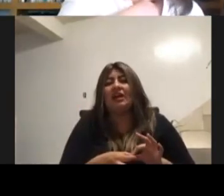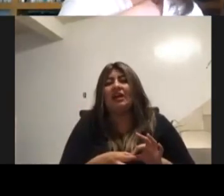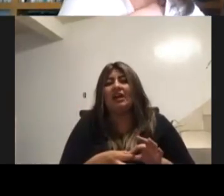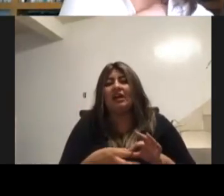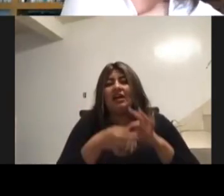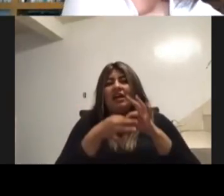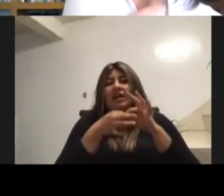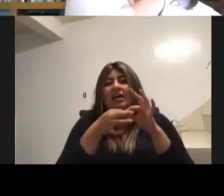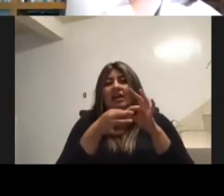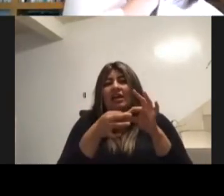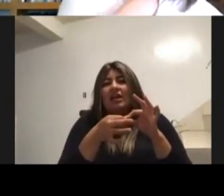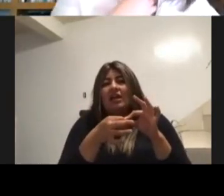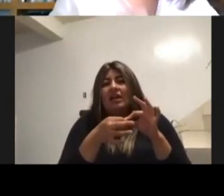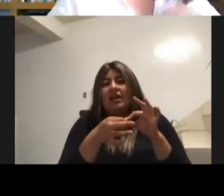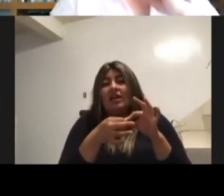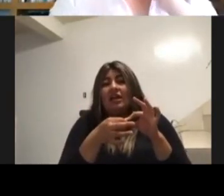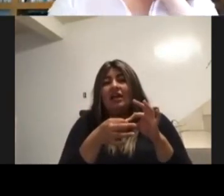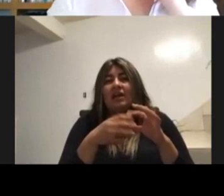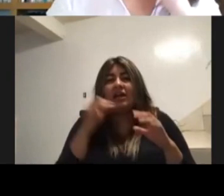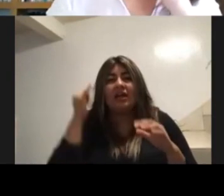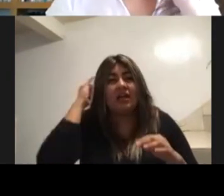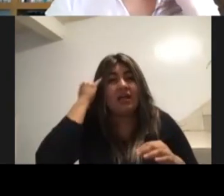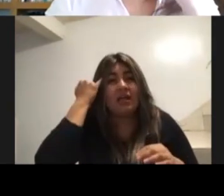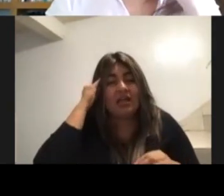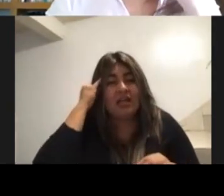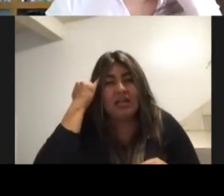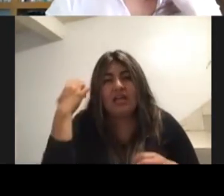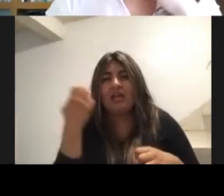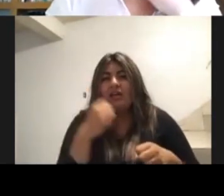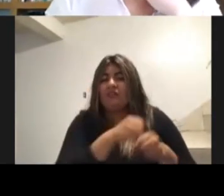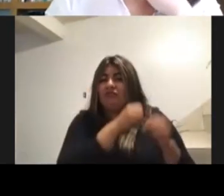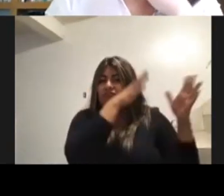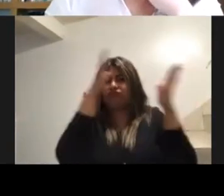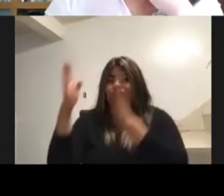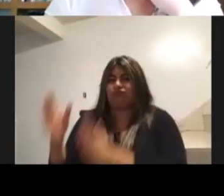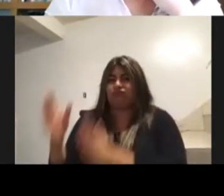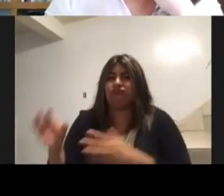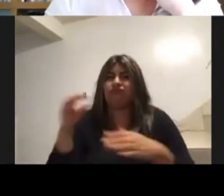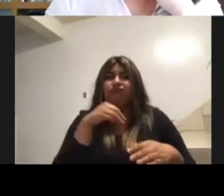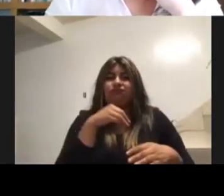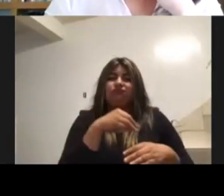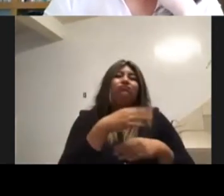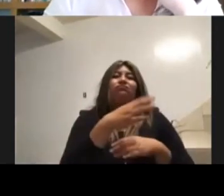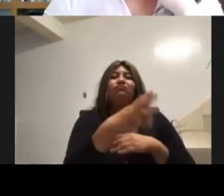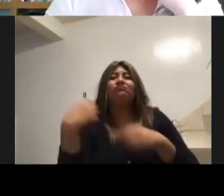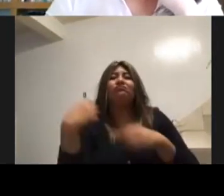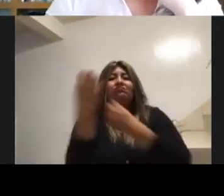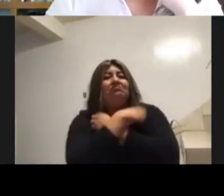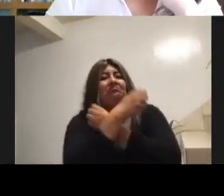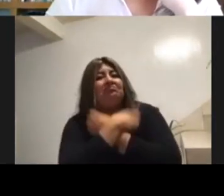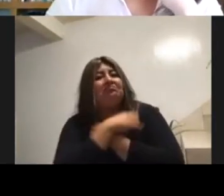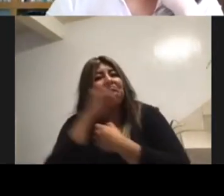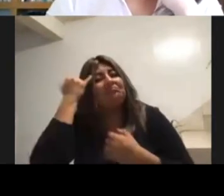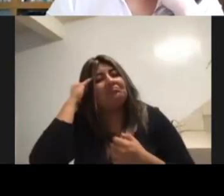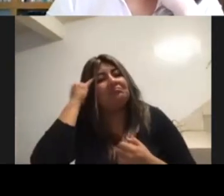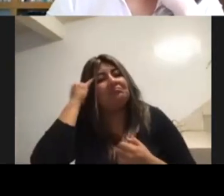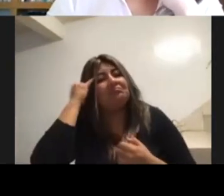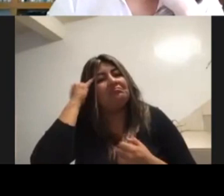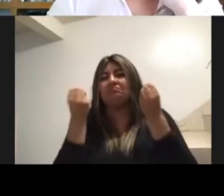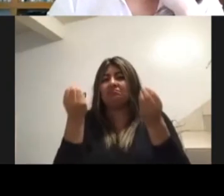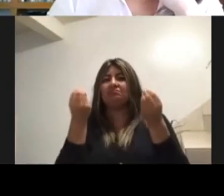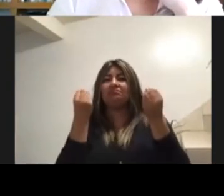del sistema de educación indígena. Y hay muchos estudiantes indígenas en escuelas regulares, tanto en las